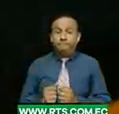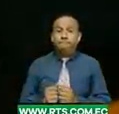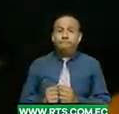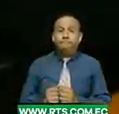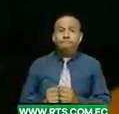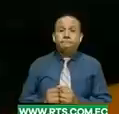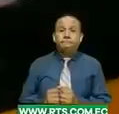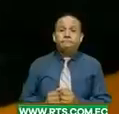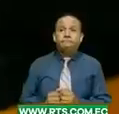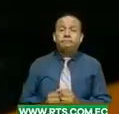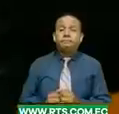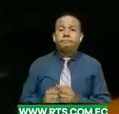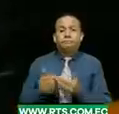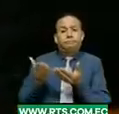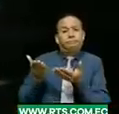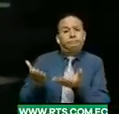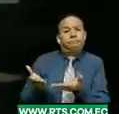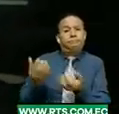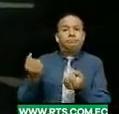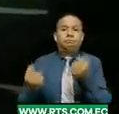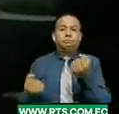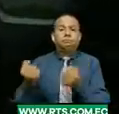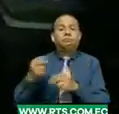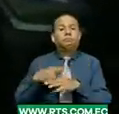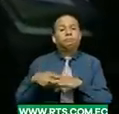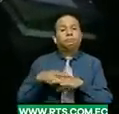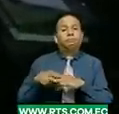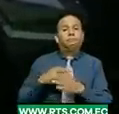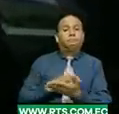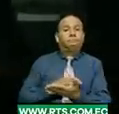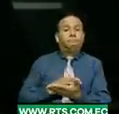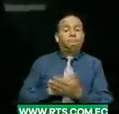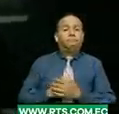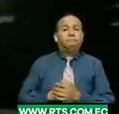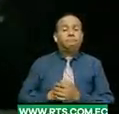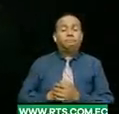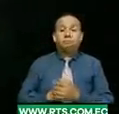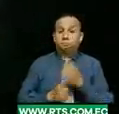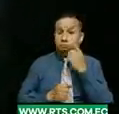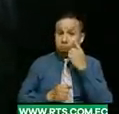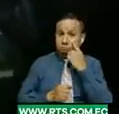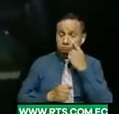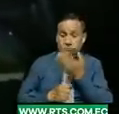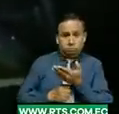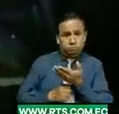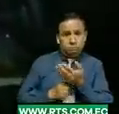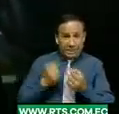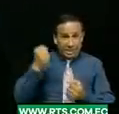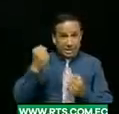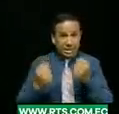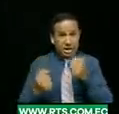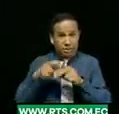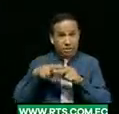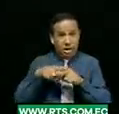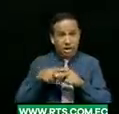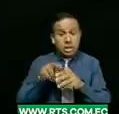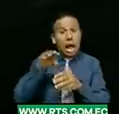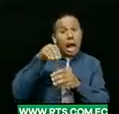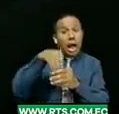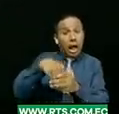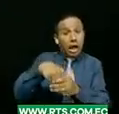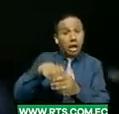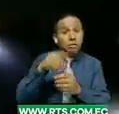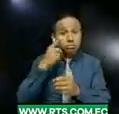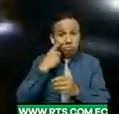este automotor, a este vehículo. Vamos a nosotros inspeccionar más el vehículo del lado de adentro. Vamos a